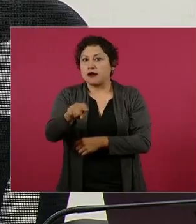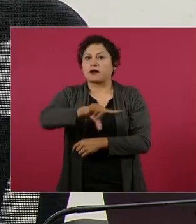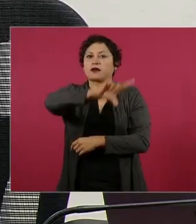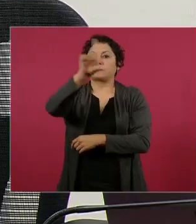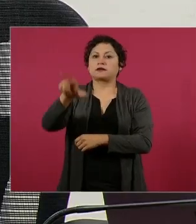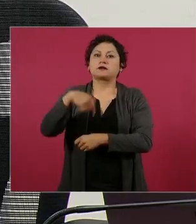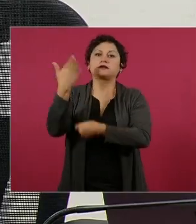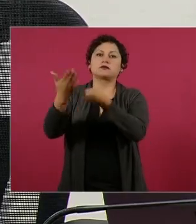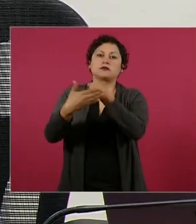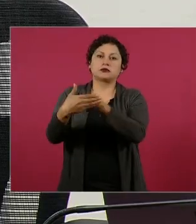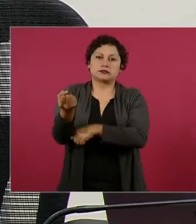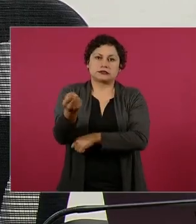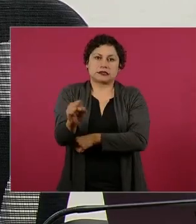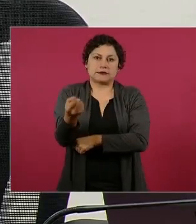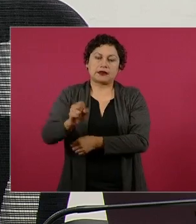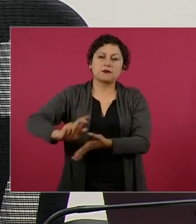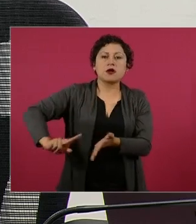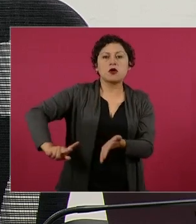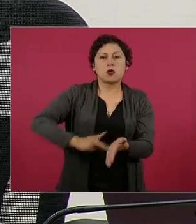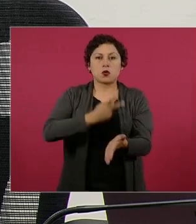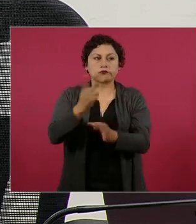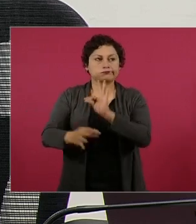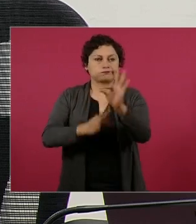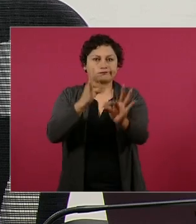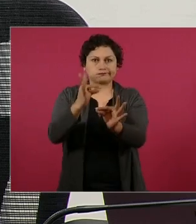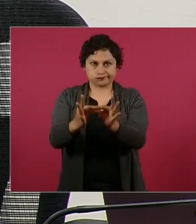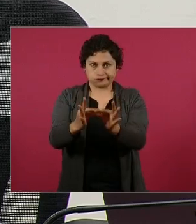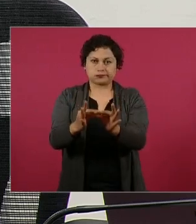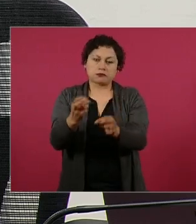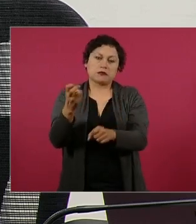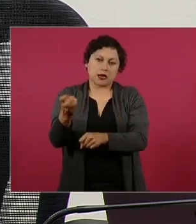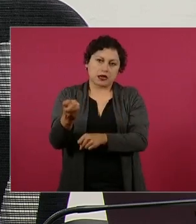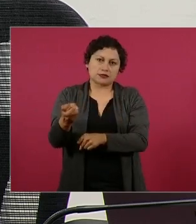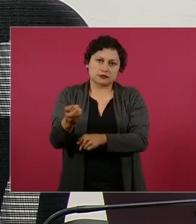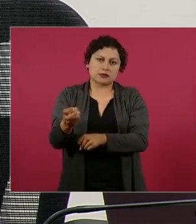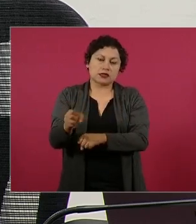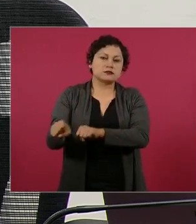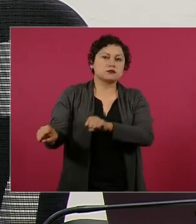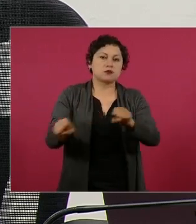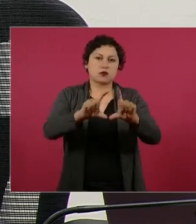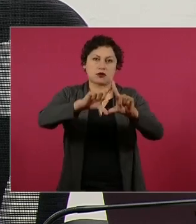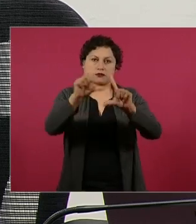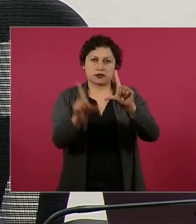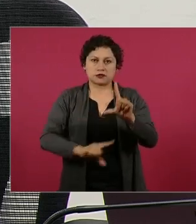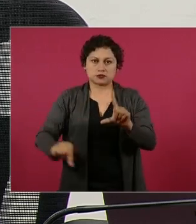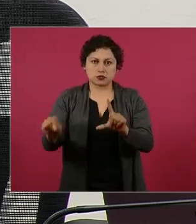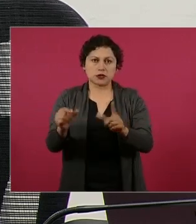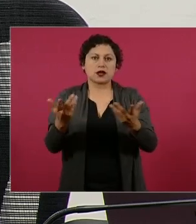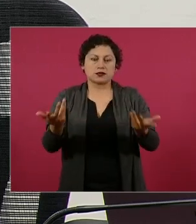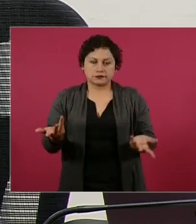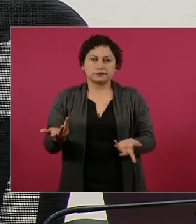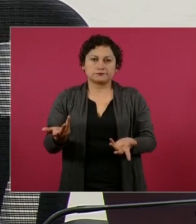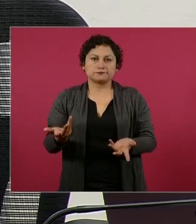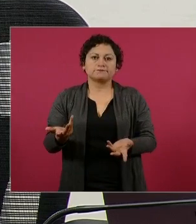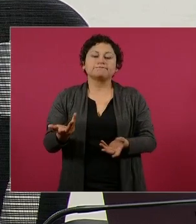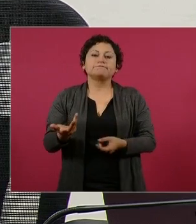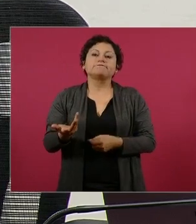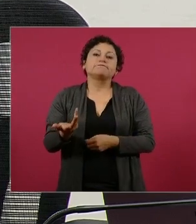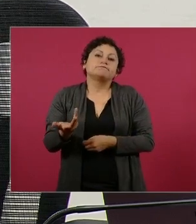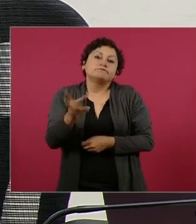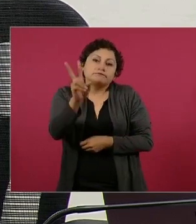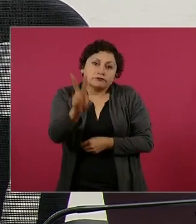el 19 de septiembre, que se llevará a cabo el simulacro nacional. No hay ningún obstáculo, todo se